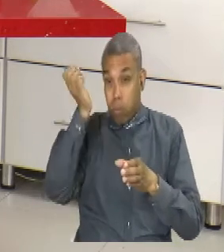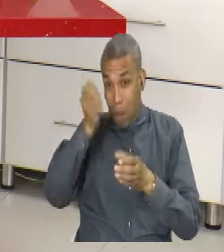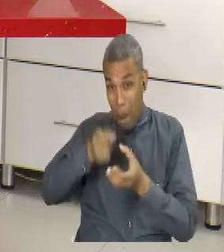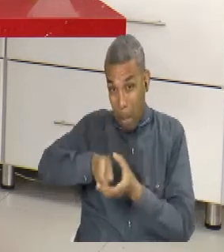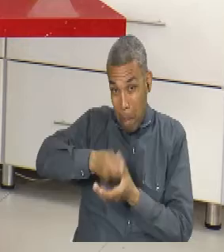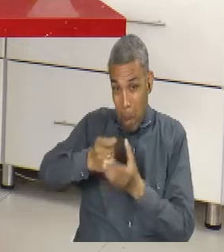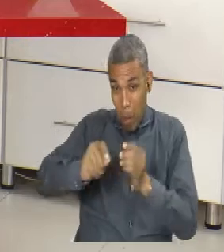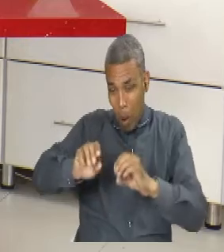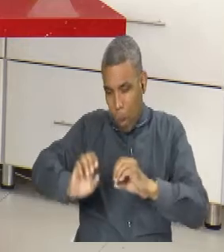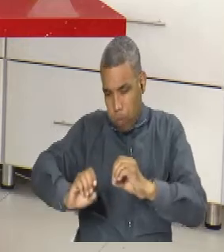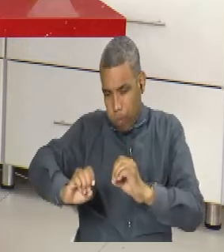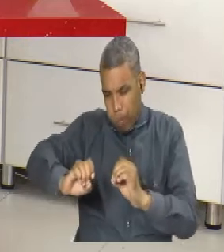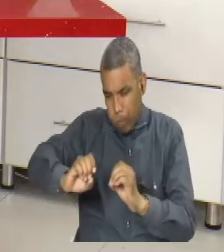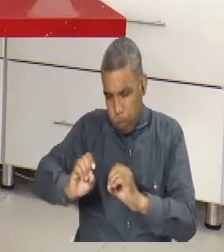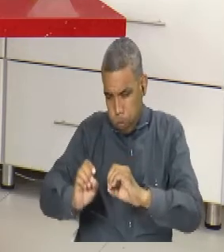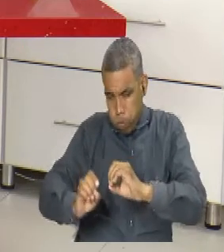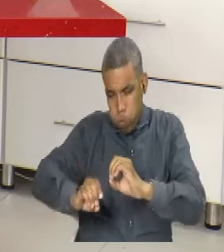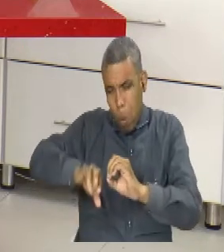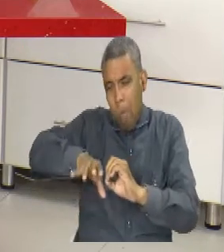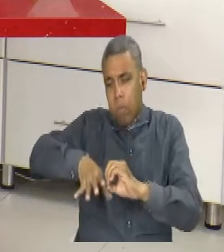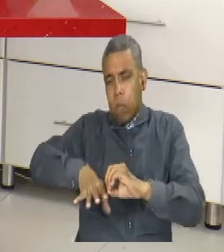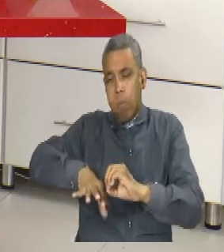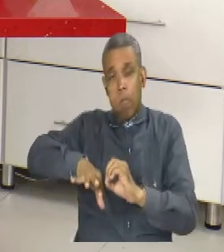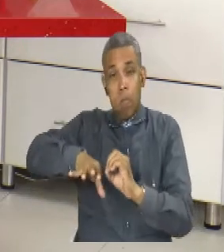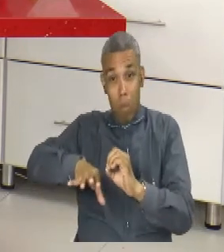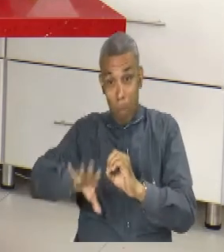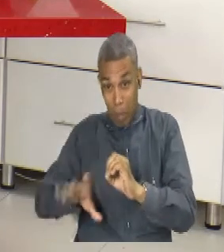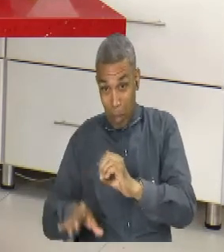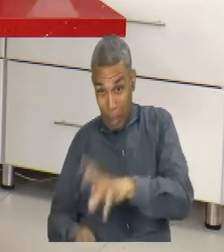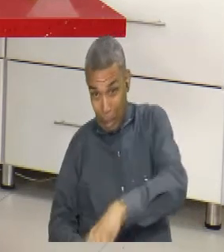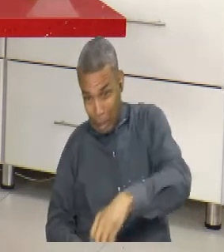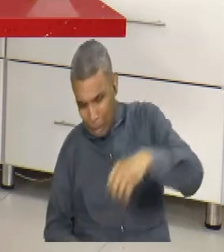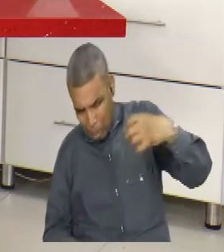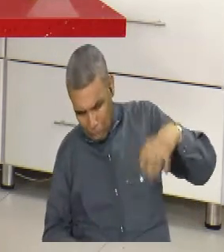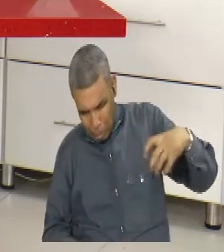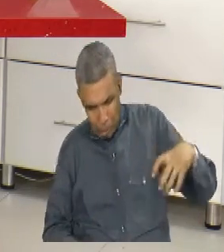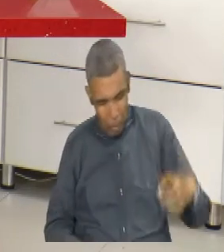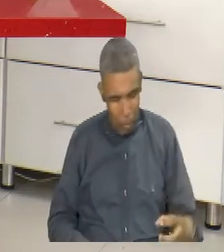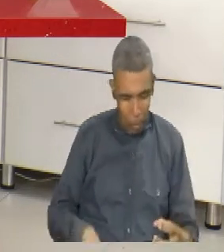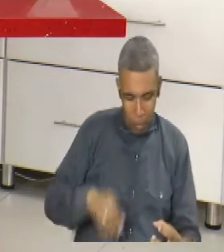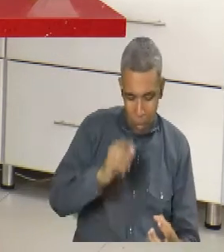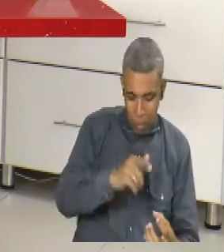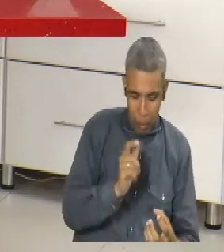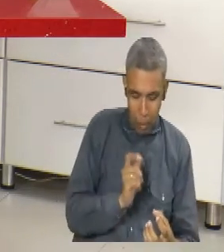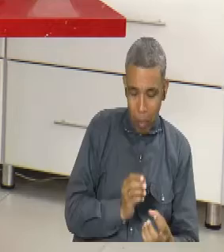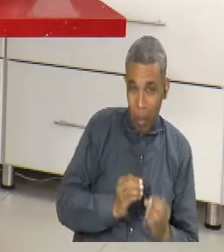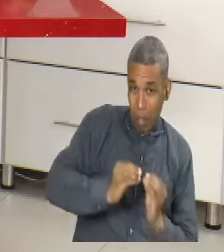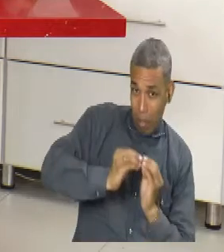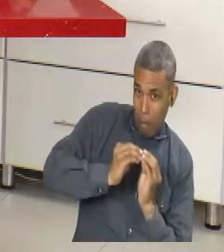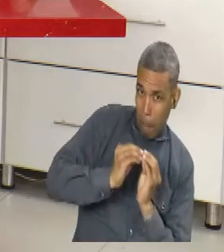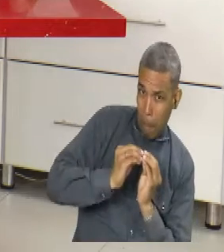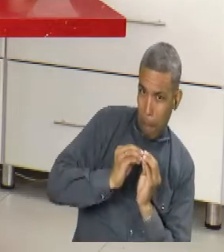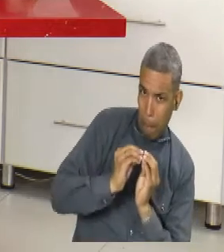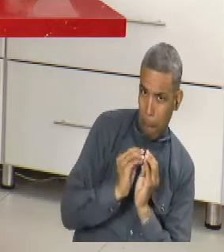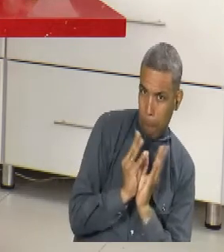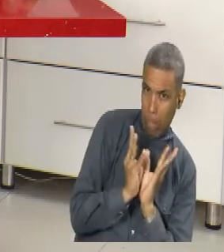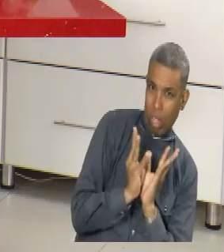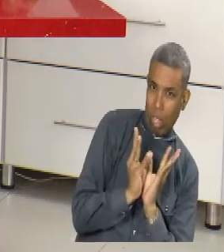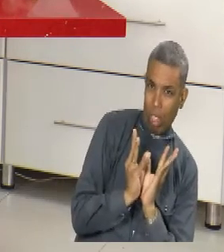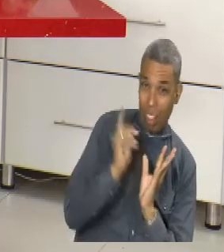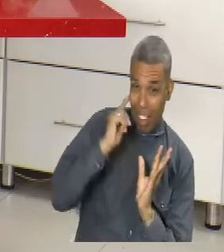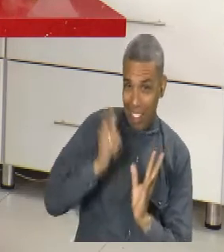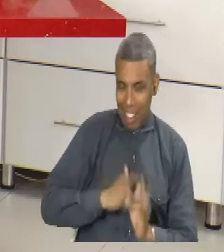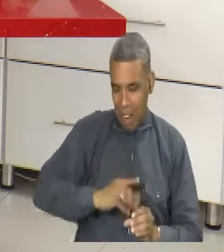blanditas. En este caso se van a estallar y se van a aderezar con la mezcla que hicimos acá. ¿Está bien? ¿Le falta sal, pimienta,